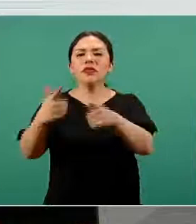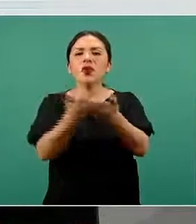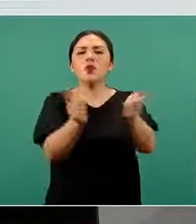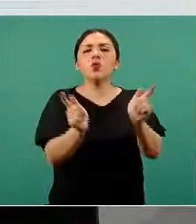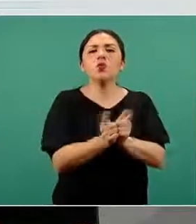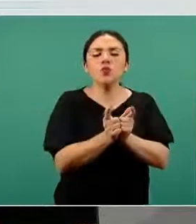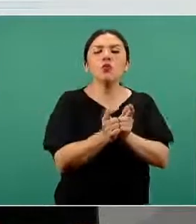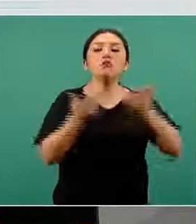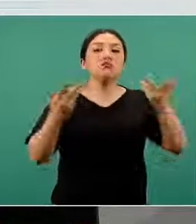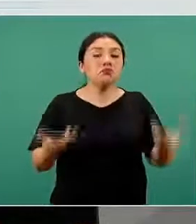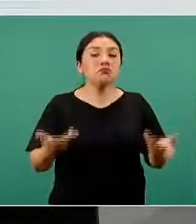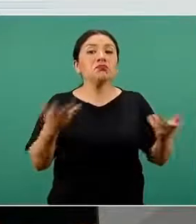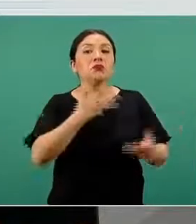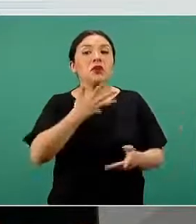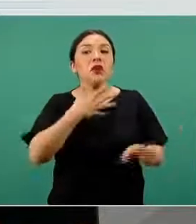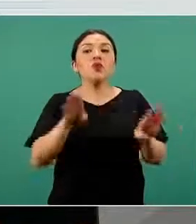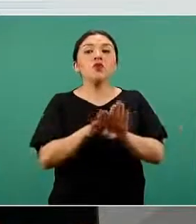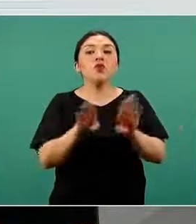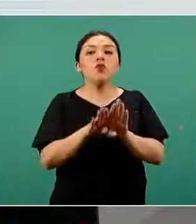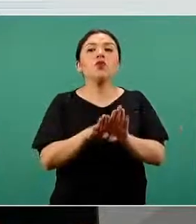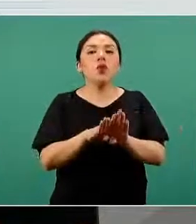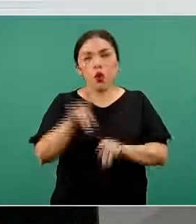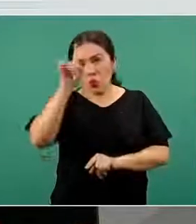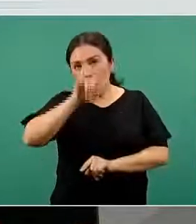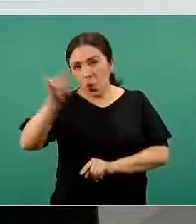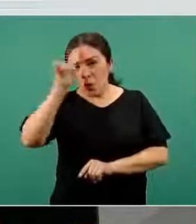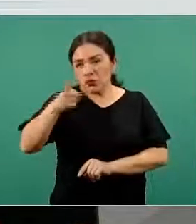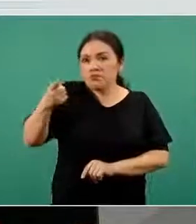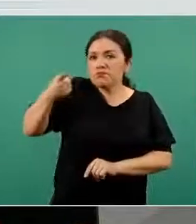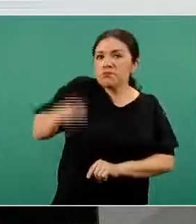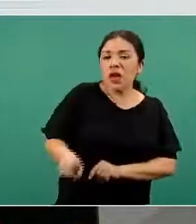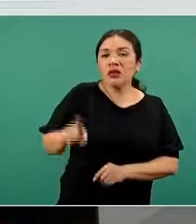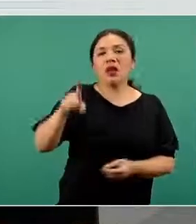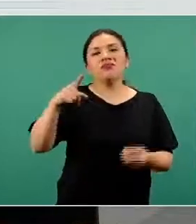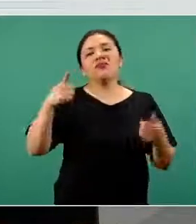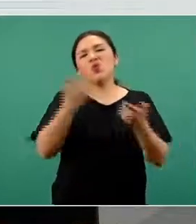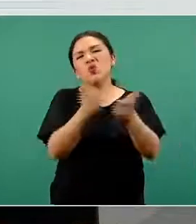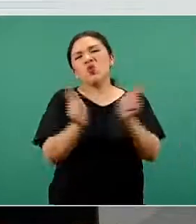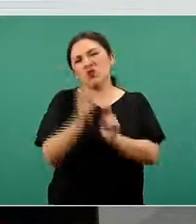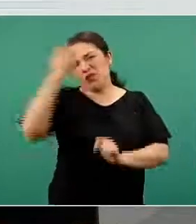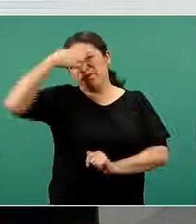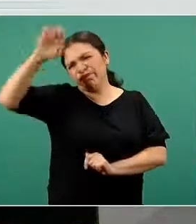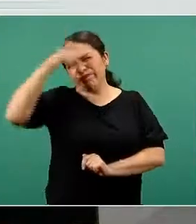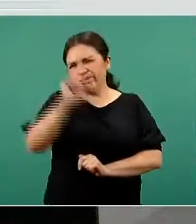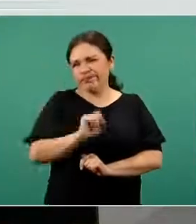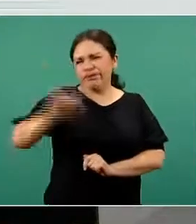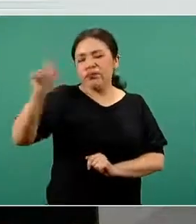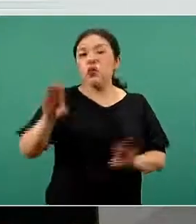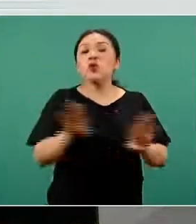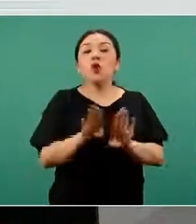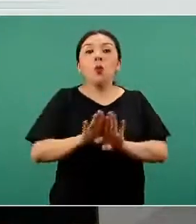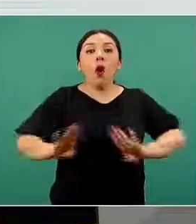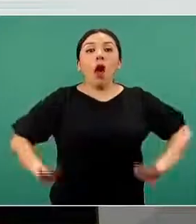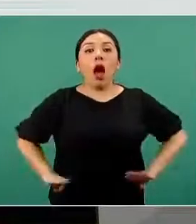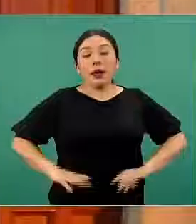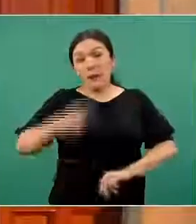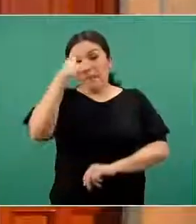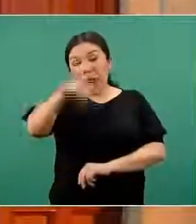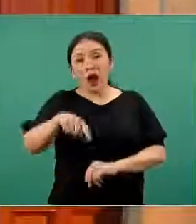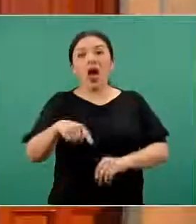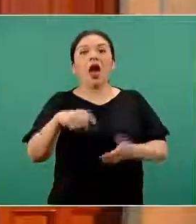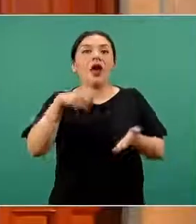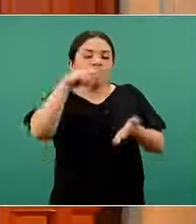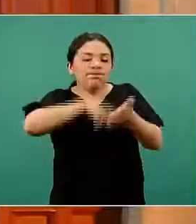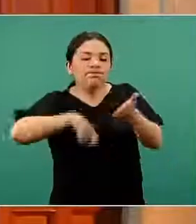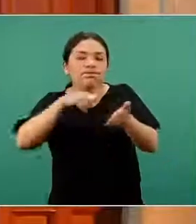se han dado, dadas las recomendaciones del grupo de expertos en términos de los